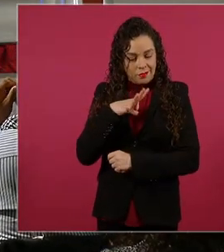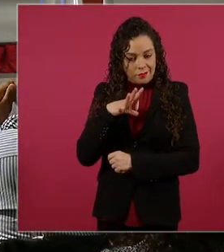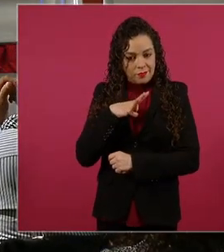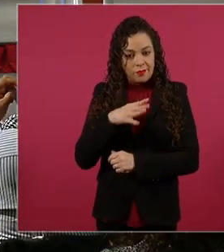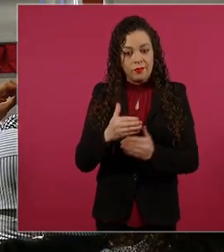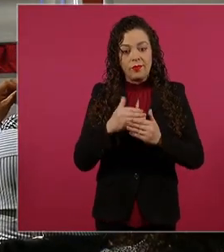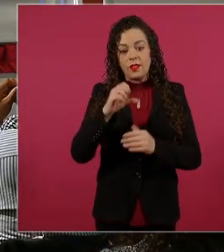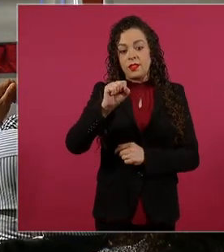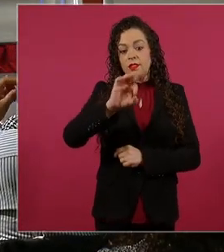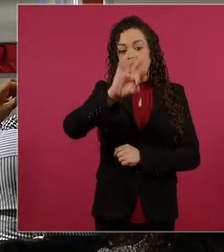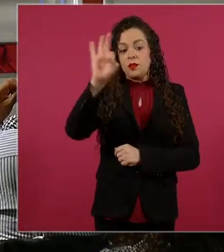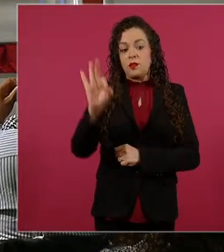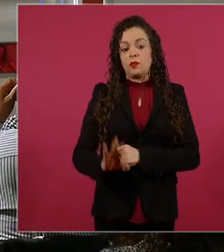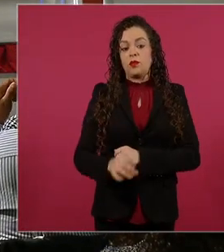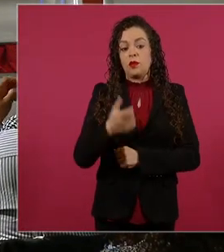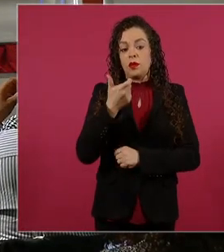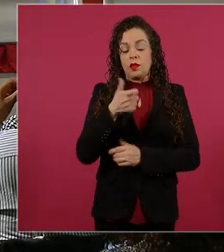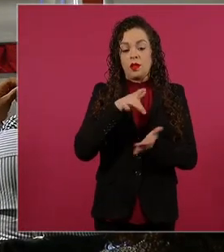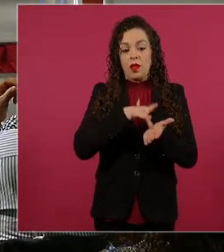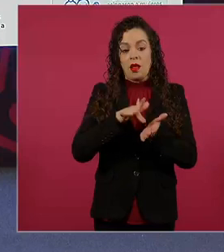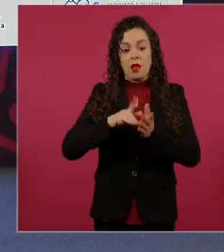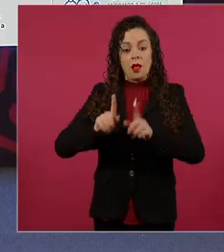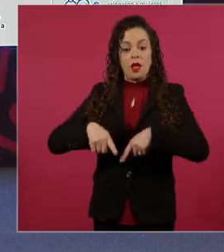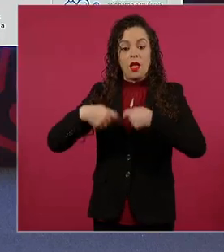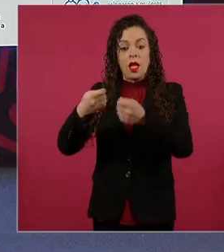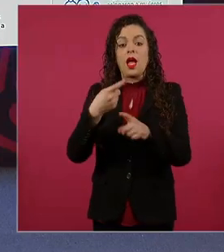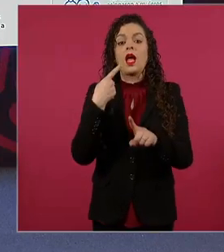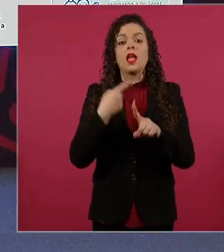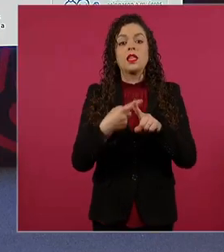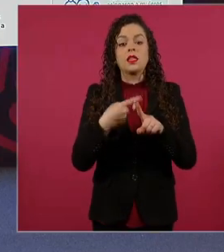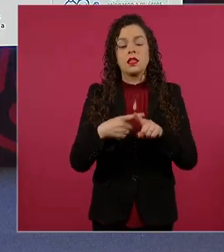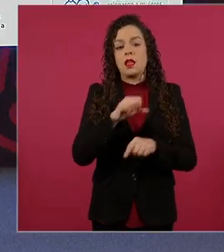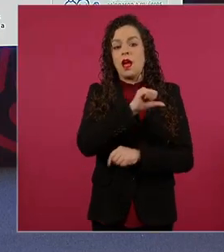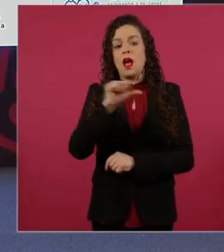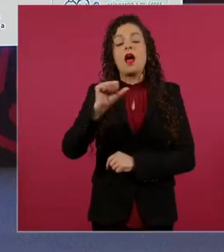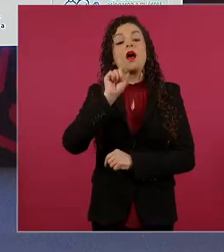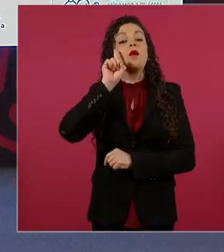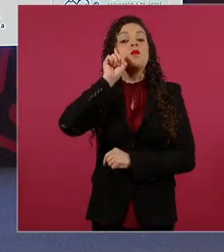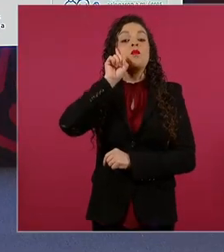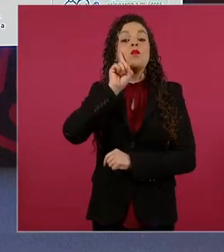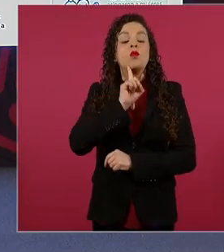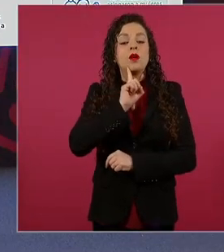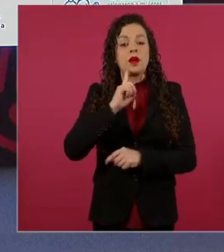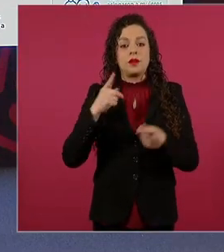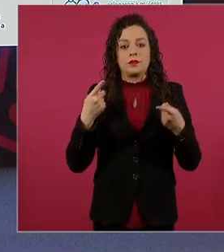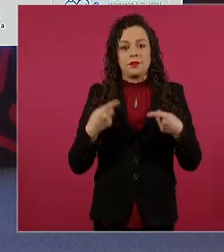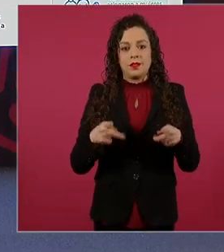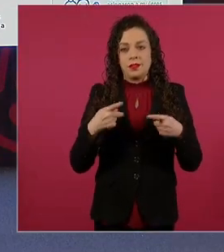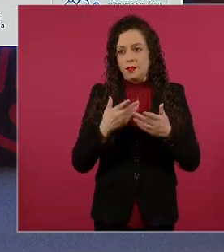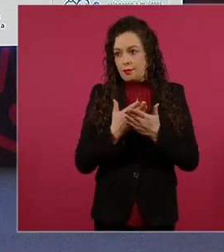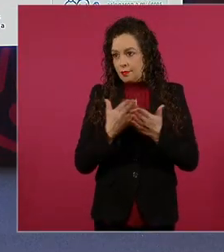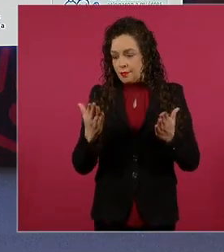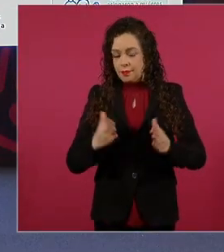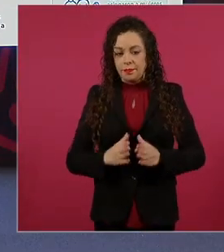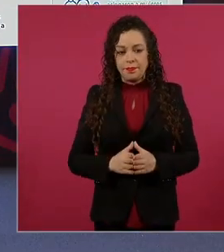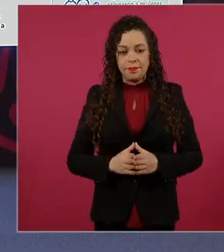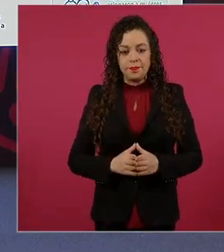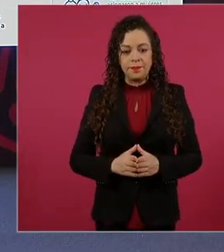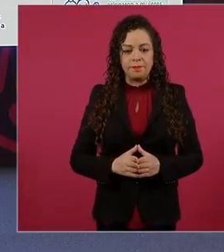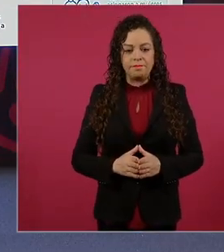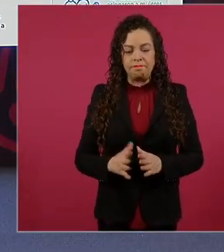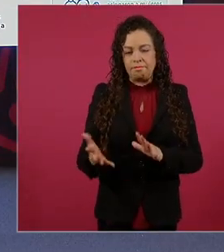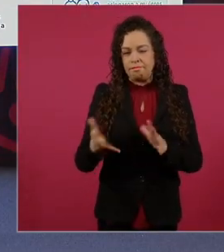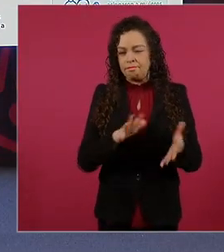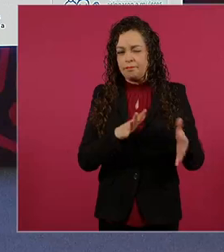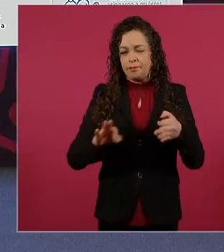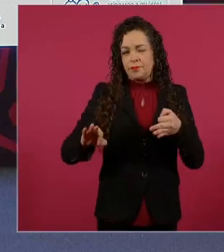apoyos fueron destinados a mujeres y con esto se asignaron básicamente